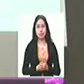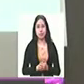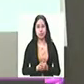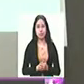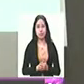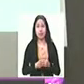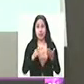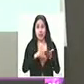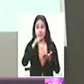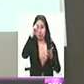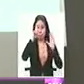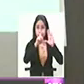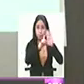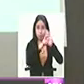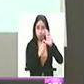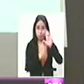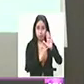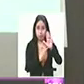Esta gráfica